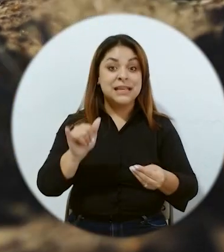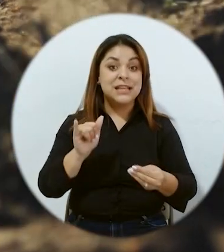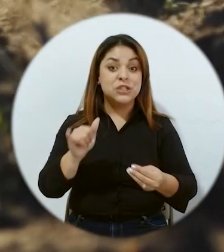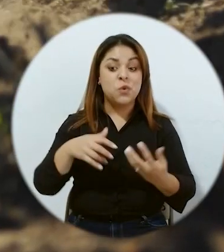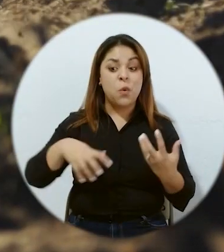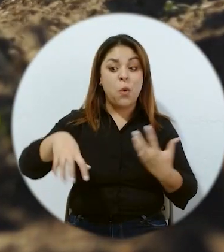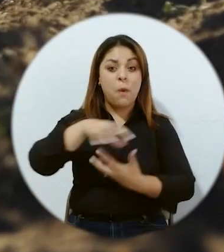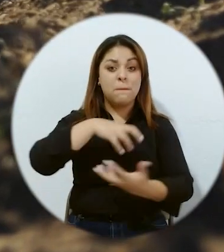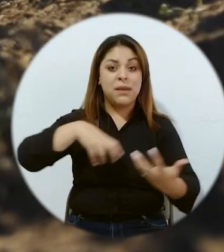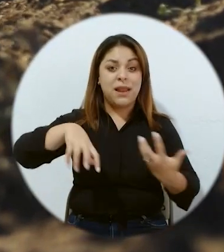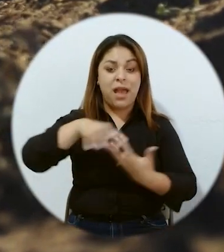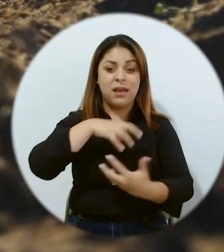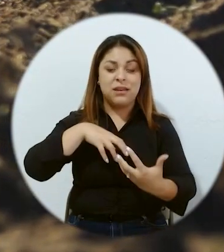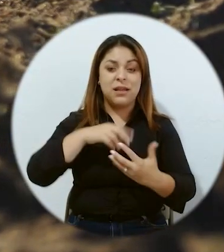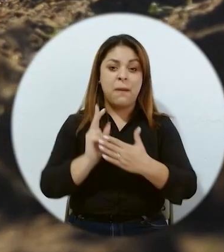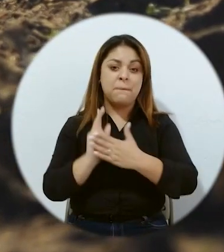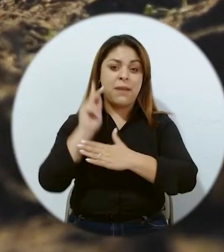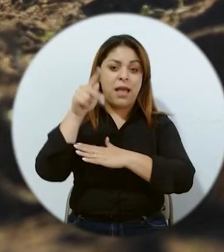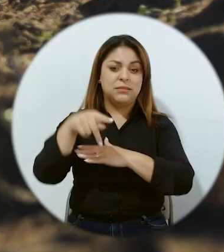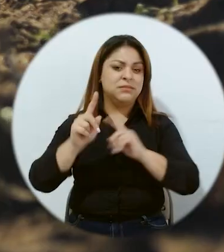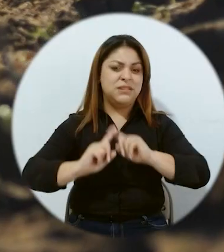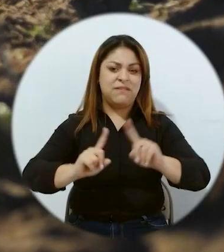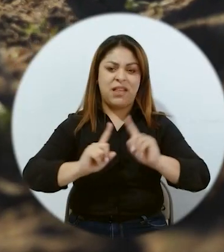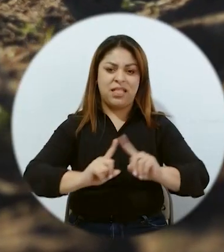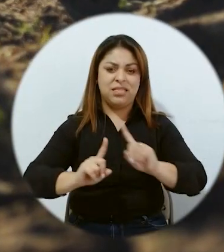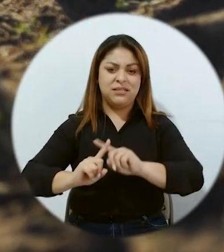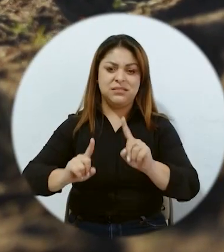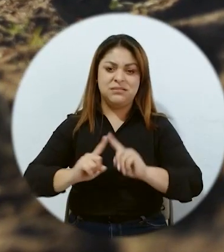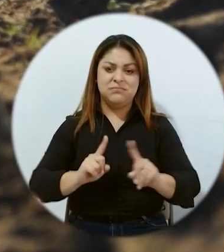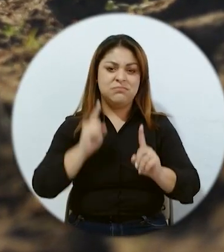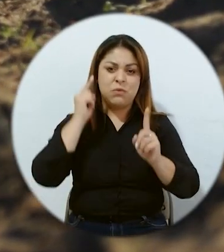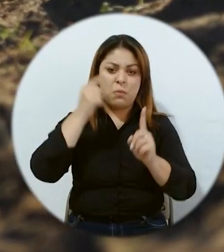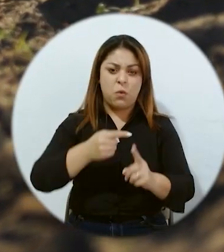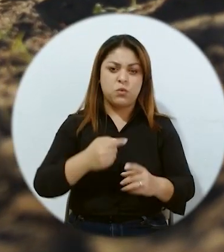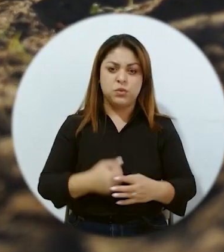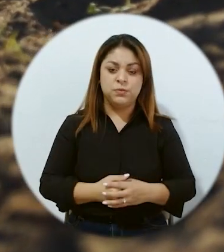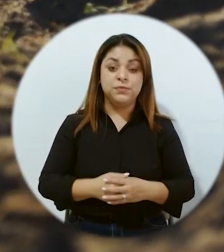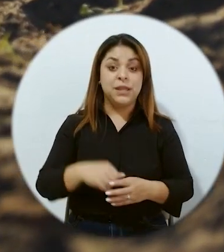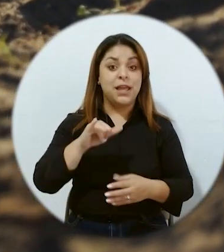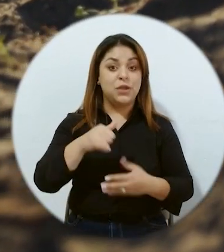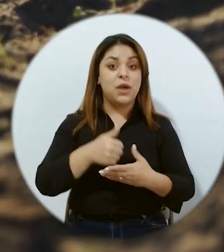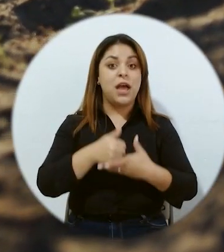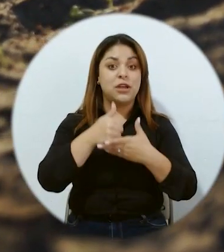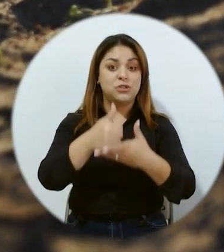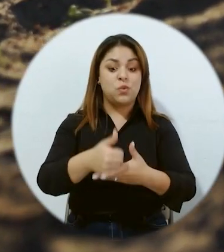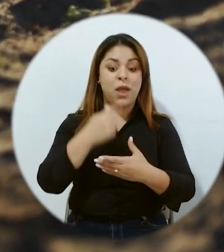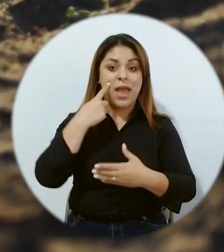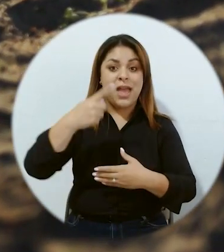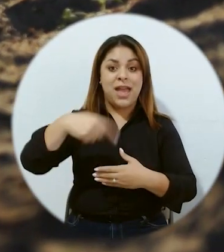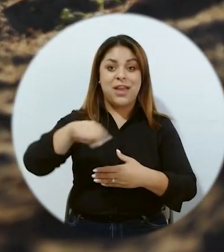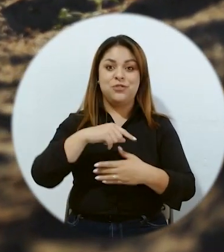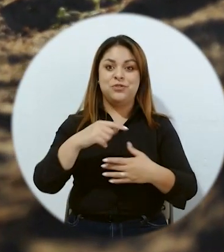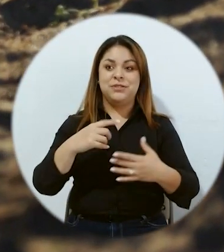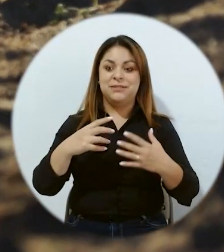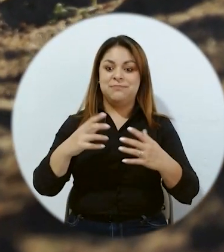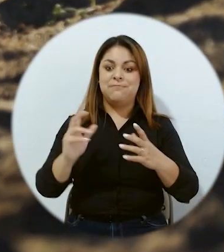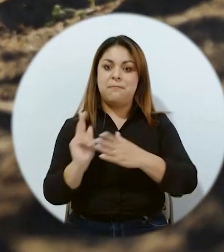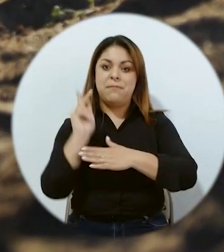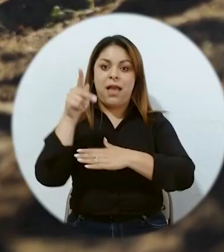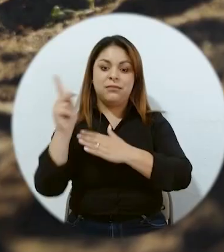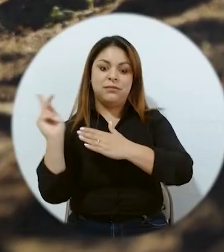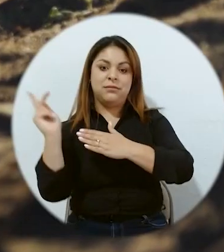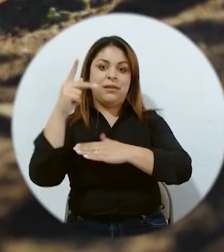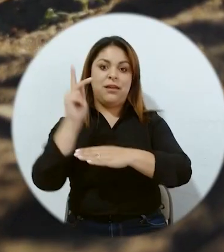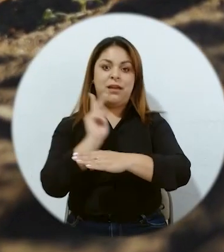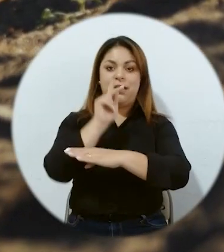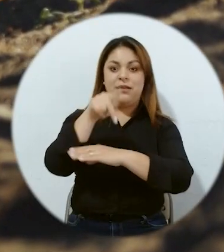la combinación de plantas con diferentes propósitos hace que estas interacciones se fortalezcan dentro